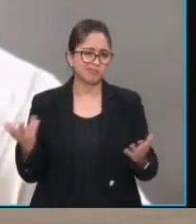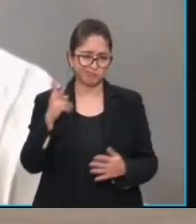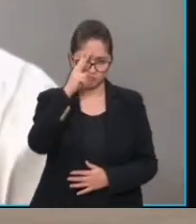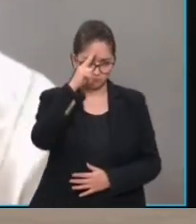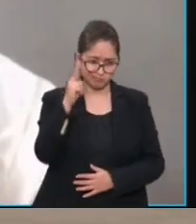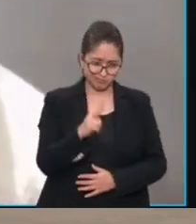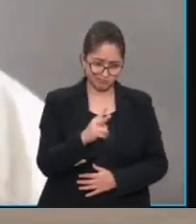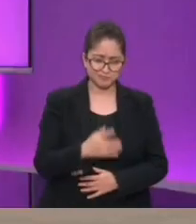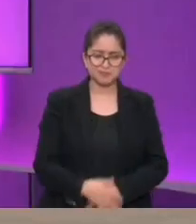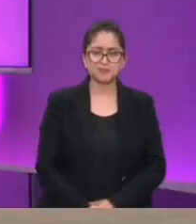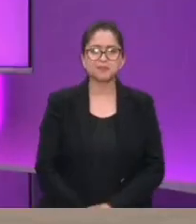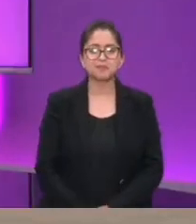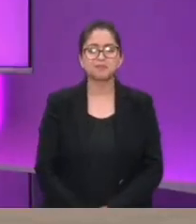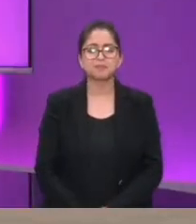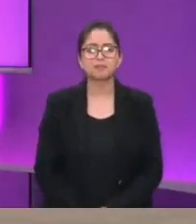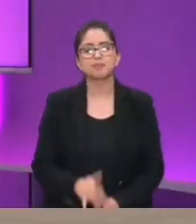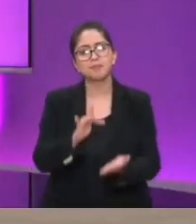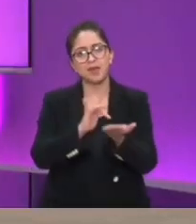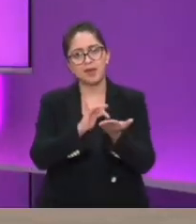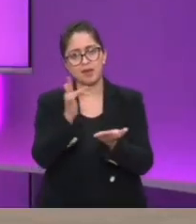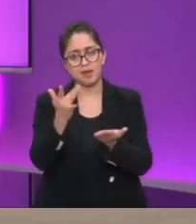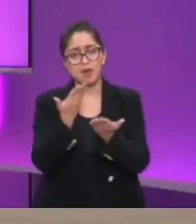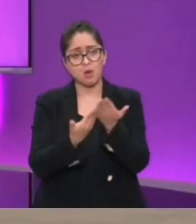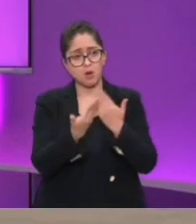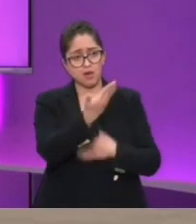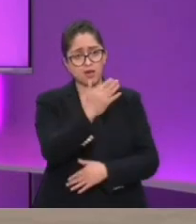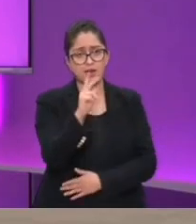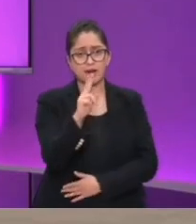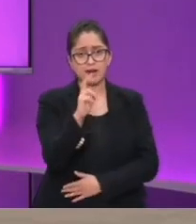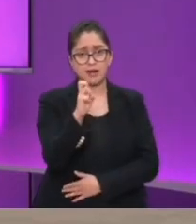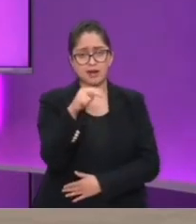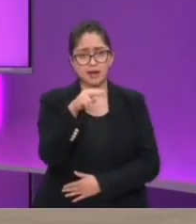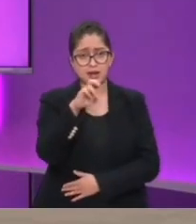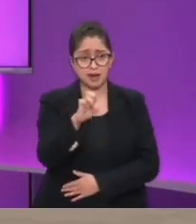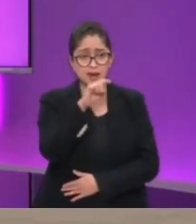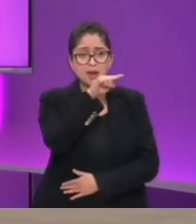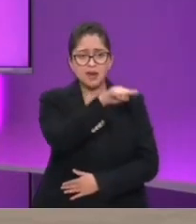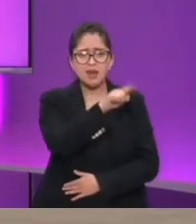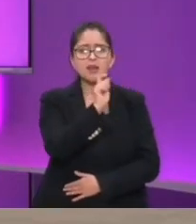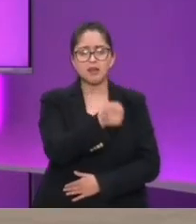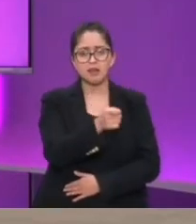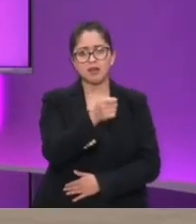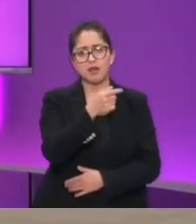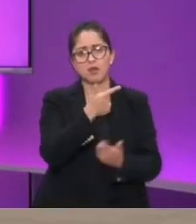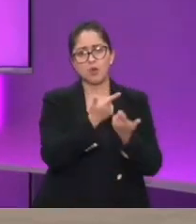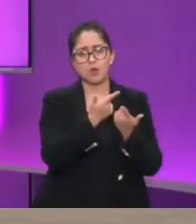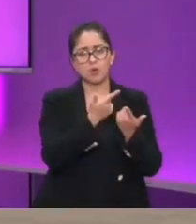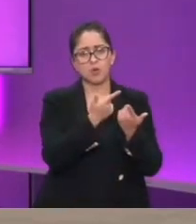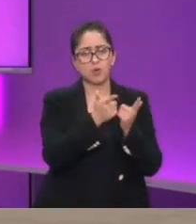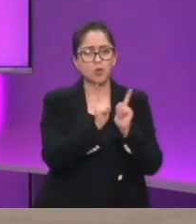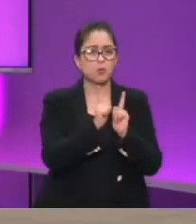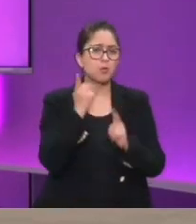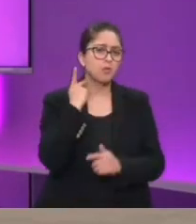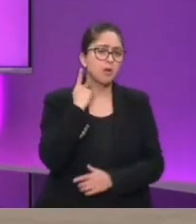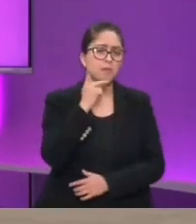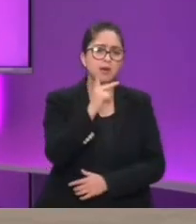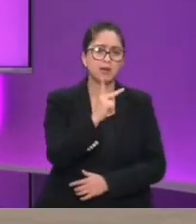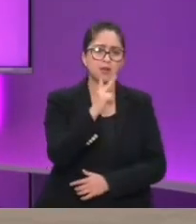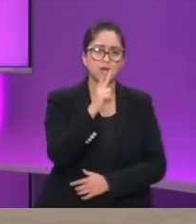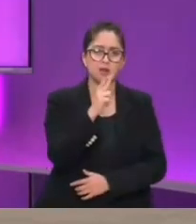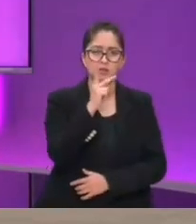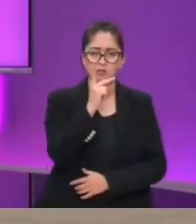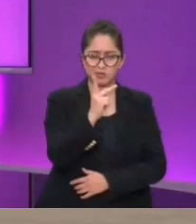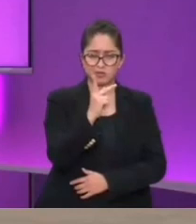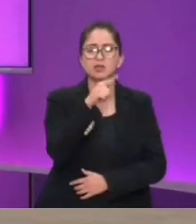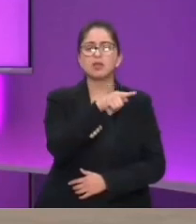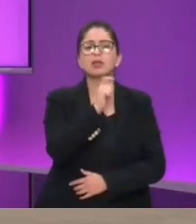eso. Gracias, Rodolfo. Y ahora vamos con René Fujiwara Montelongo. Él es del Partido Redes Sociales Progresistas. Tiene el uso de la